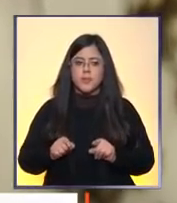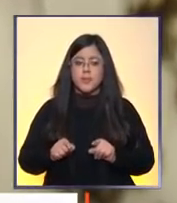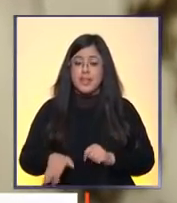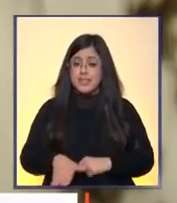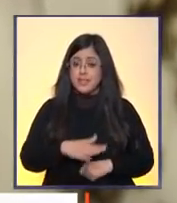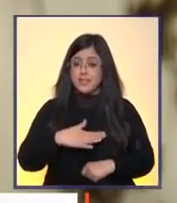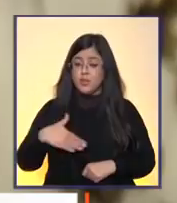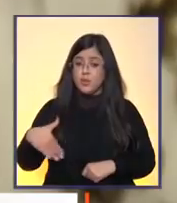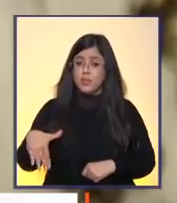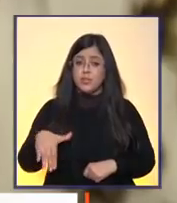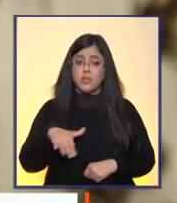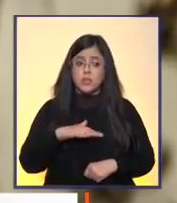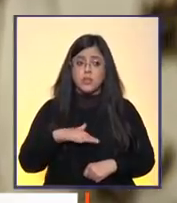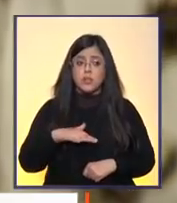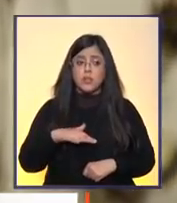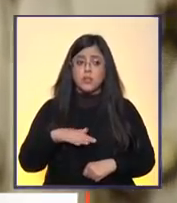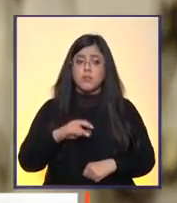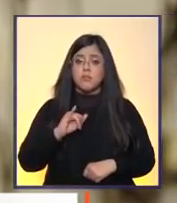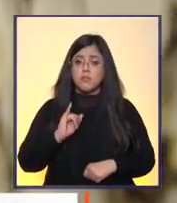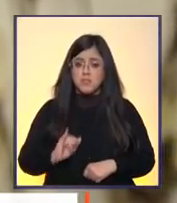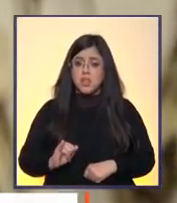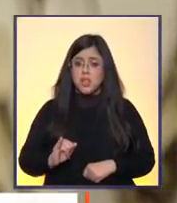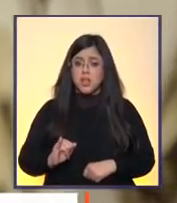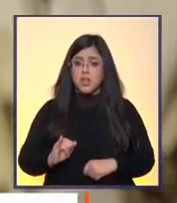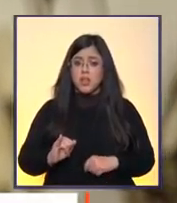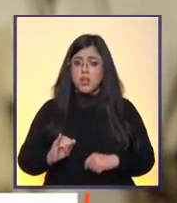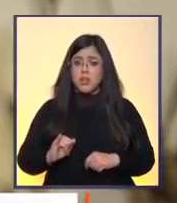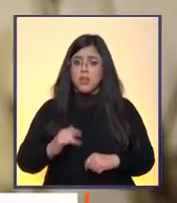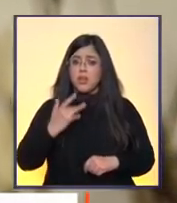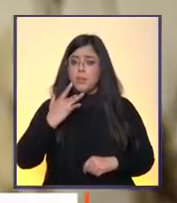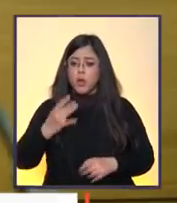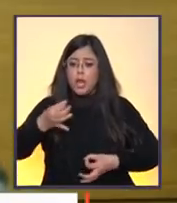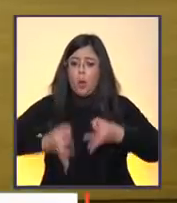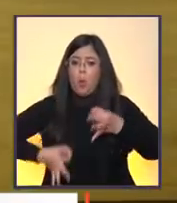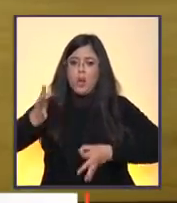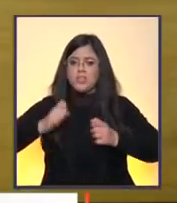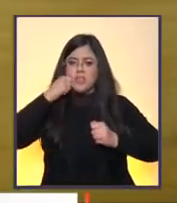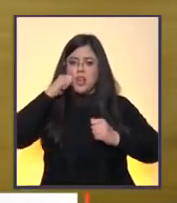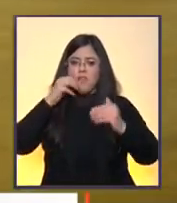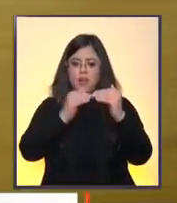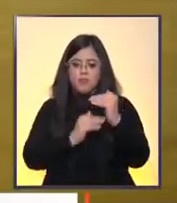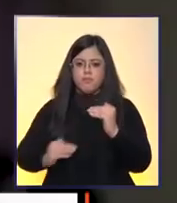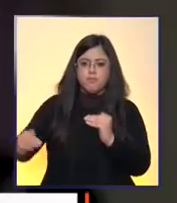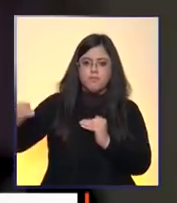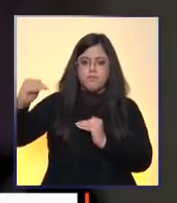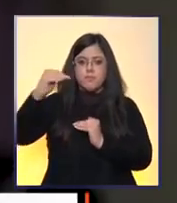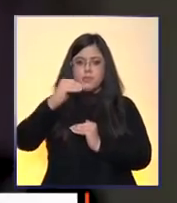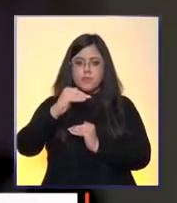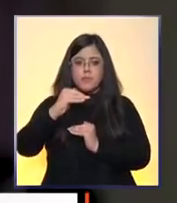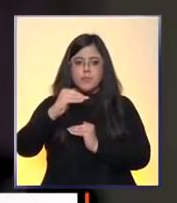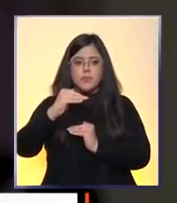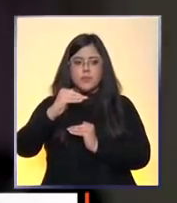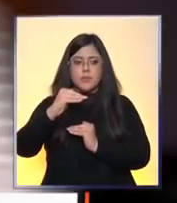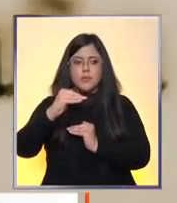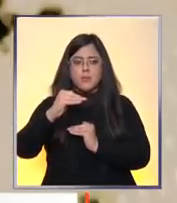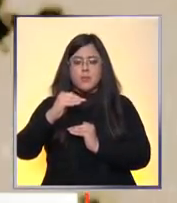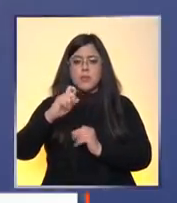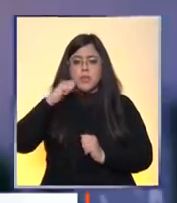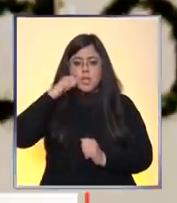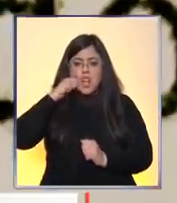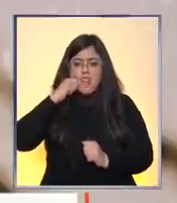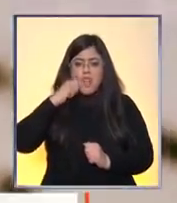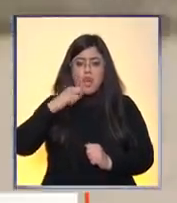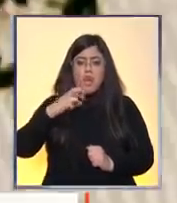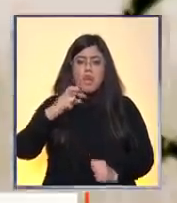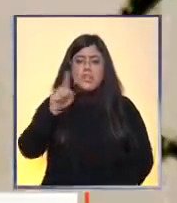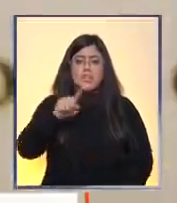situación, efectivamente, la posición jerárquica que ocupaba el juez en ese momento. Tiene el perfil de un psicópata.